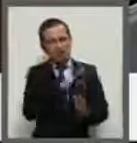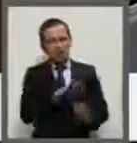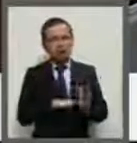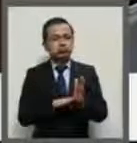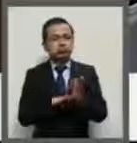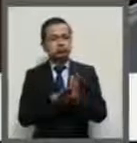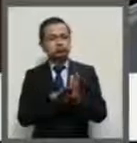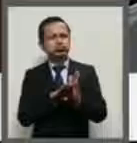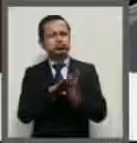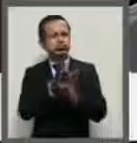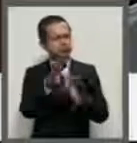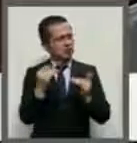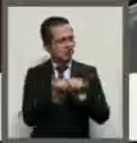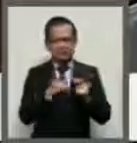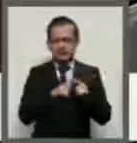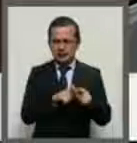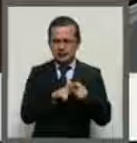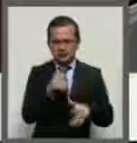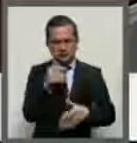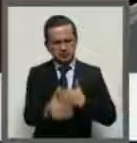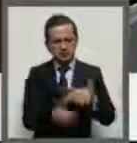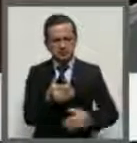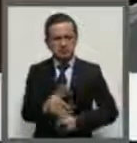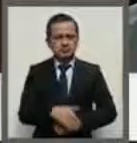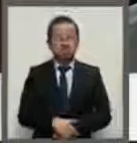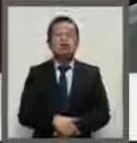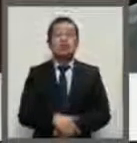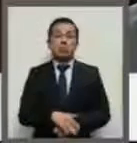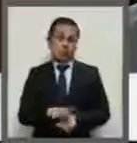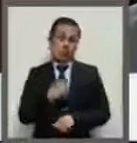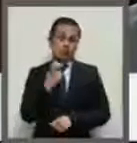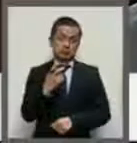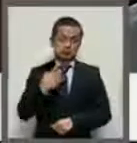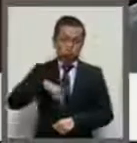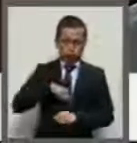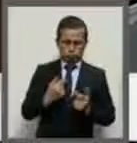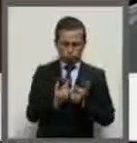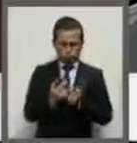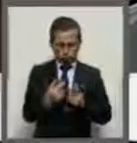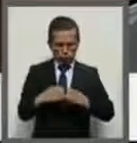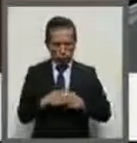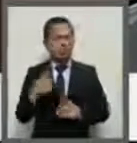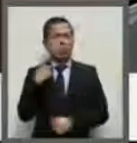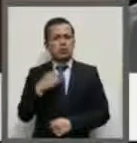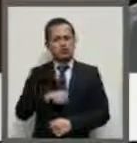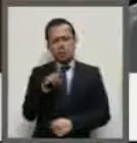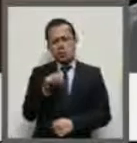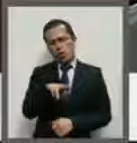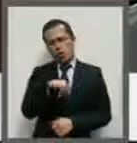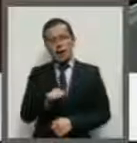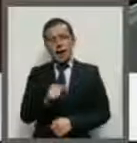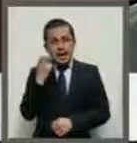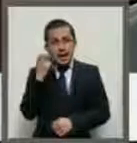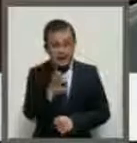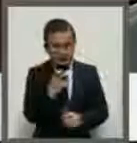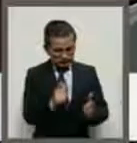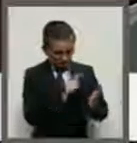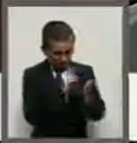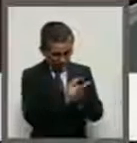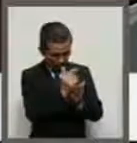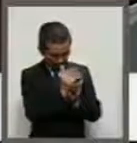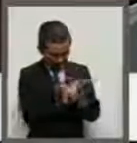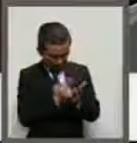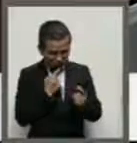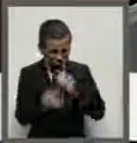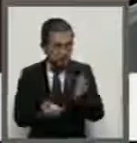y sostenible. Derivado de estos razonamientos, el Grupo Parlamentario de Morena acompaña el dictamen de la Comisión de